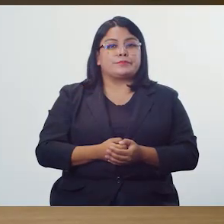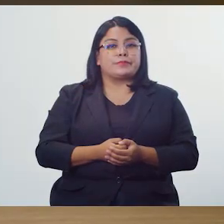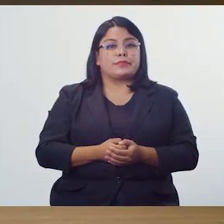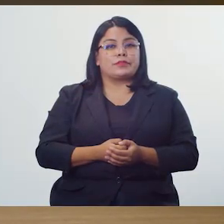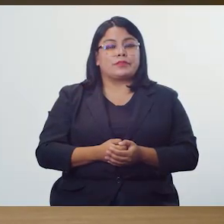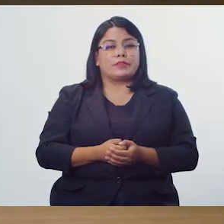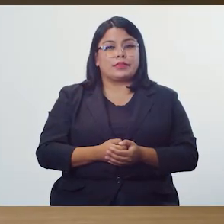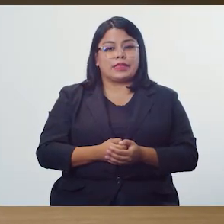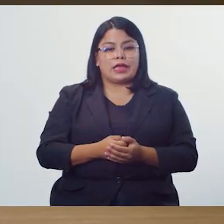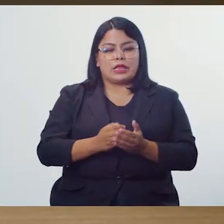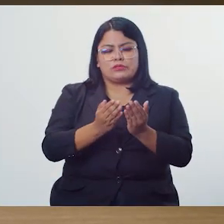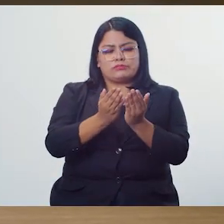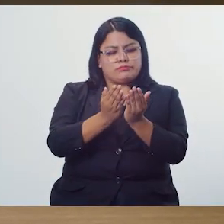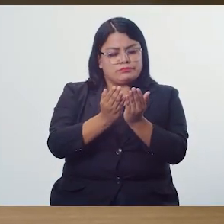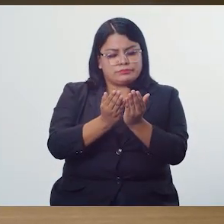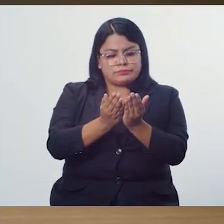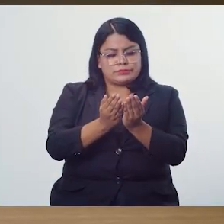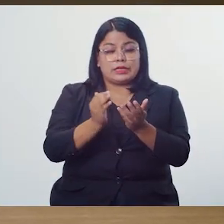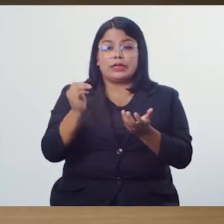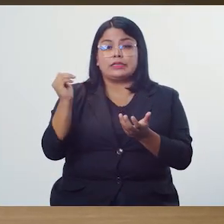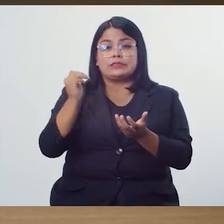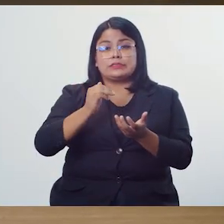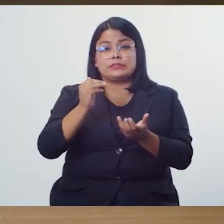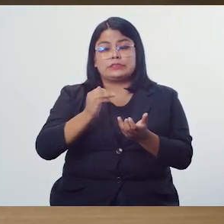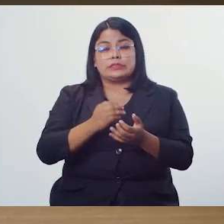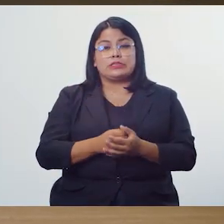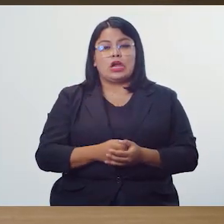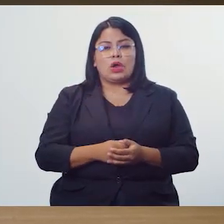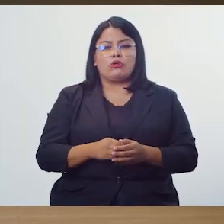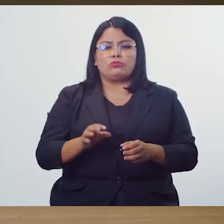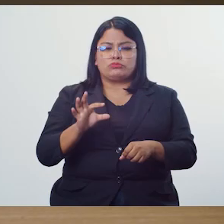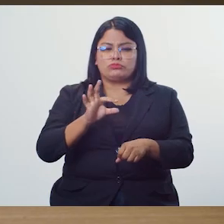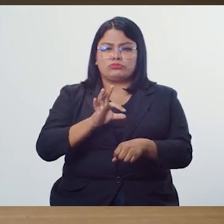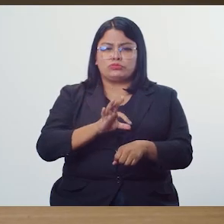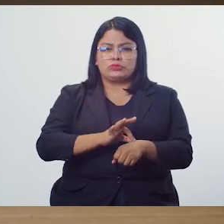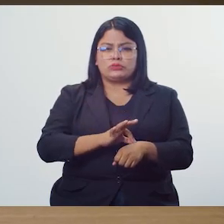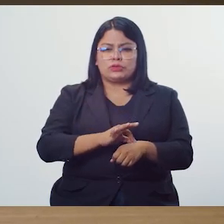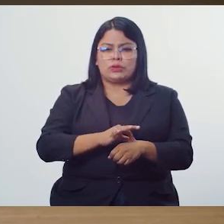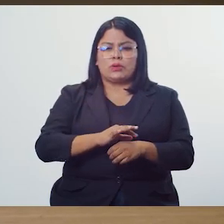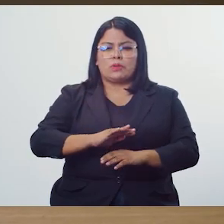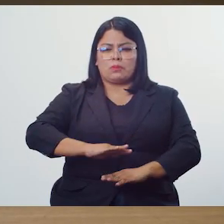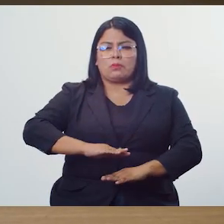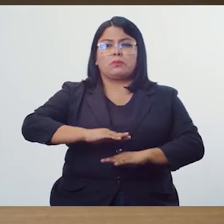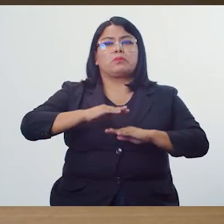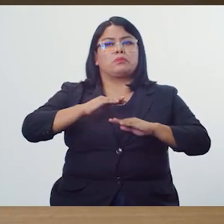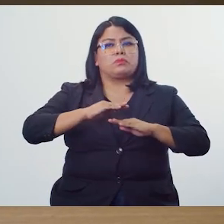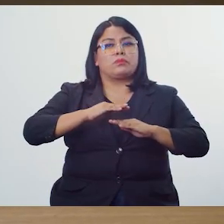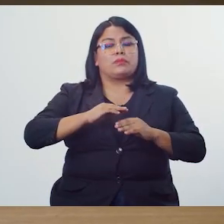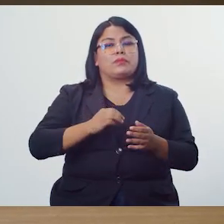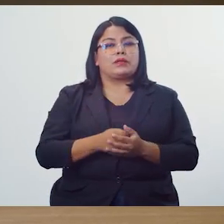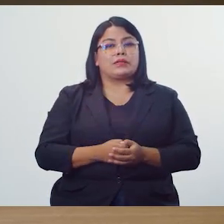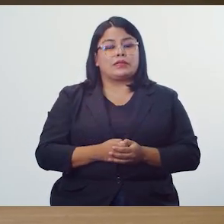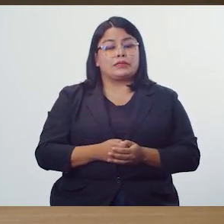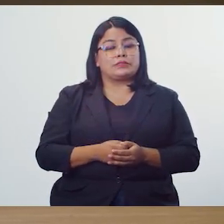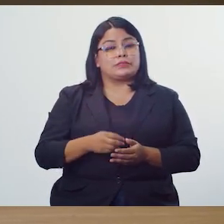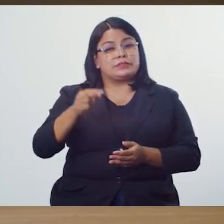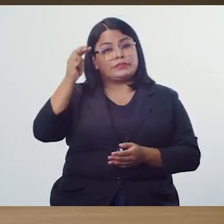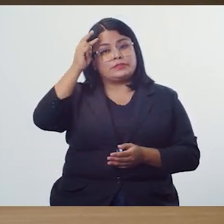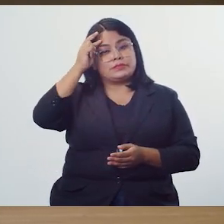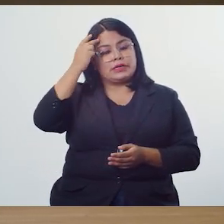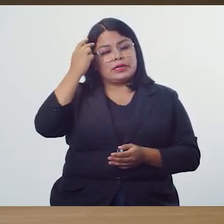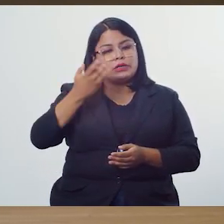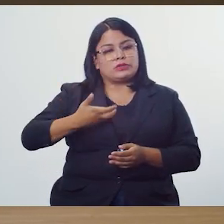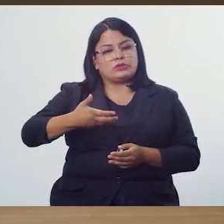el acercamiento a la lectura debe ser una experiencia enriquecedora. Esto nos lleva